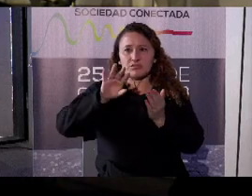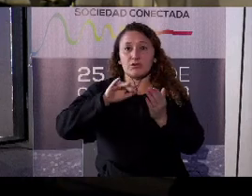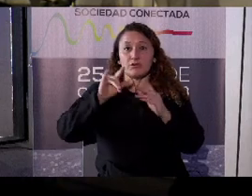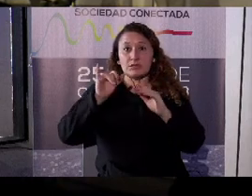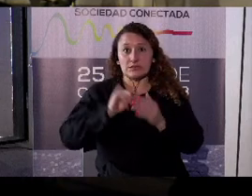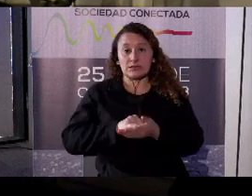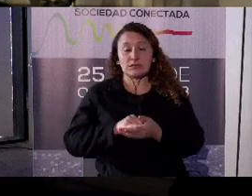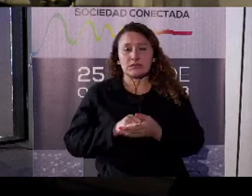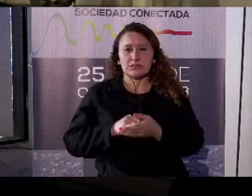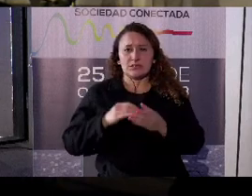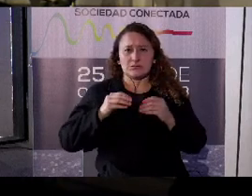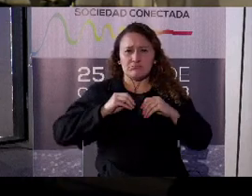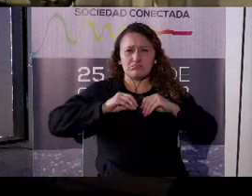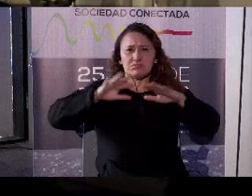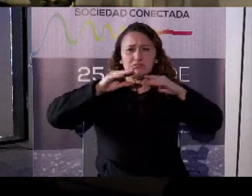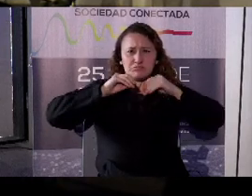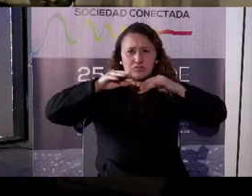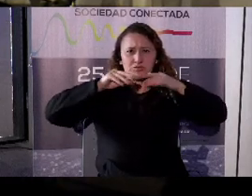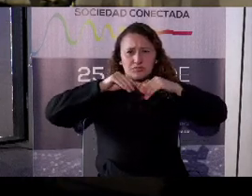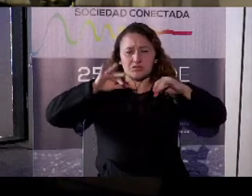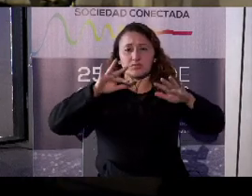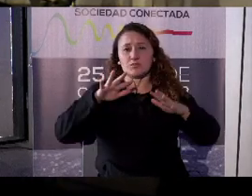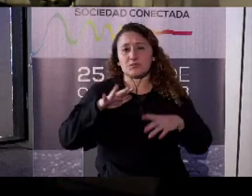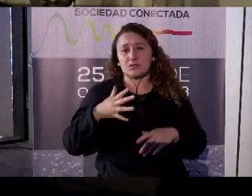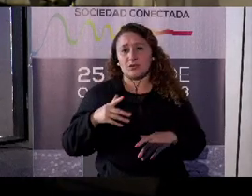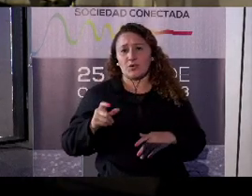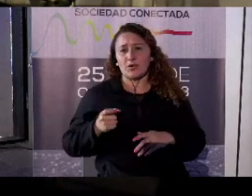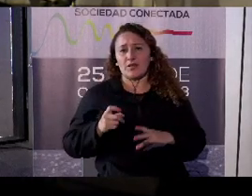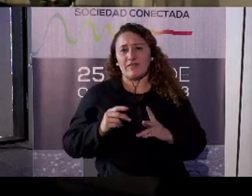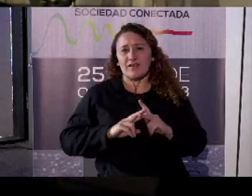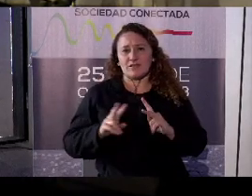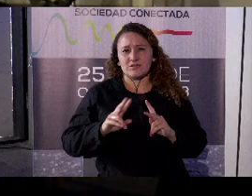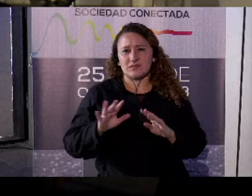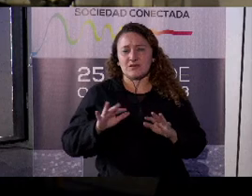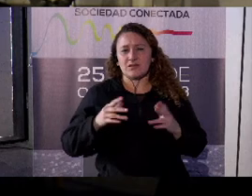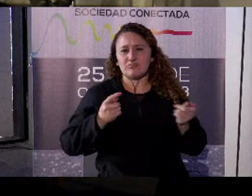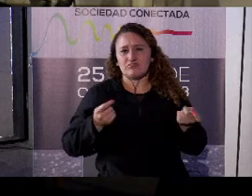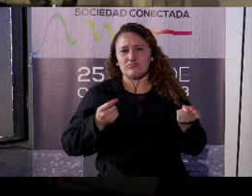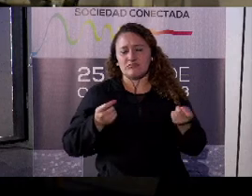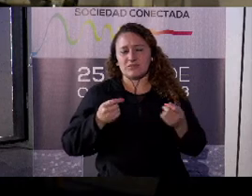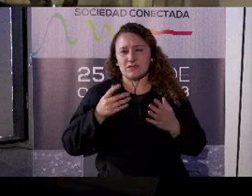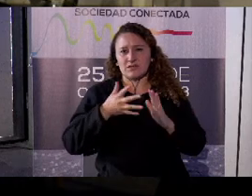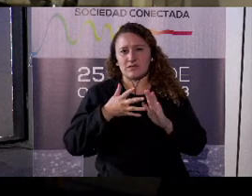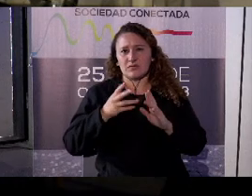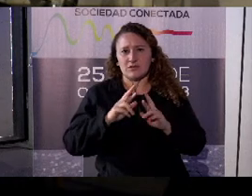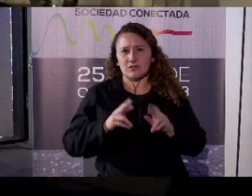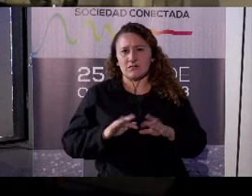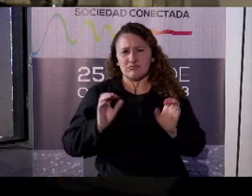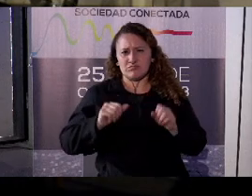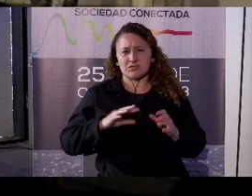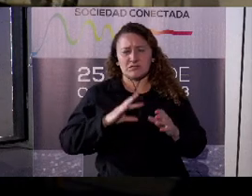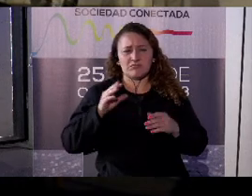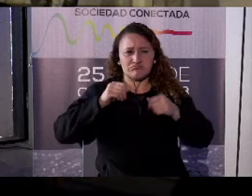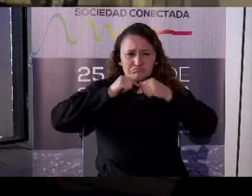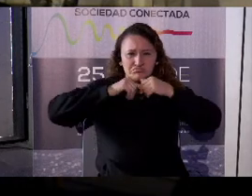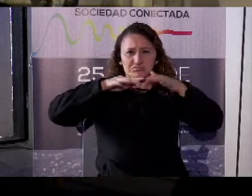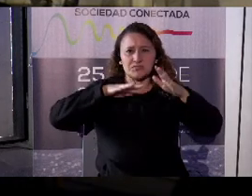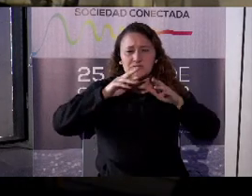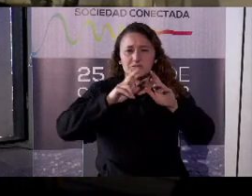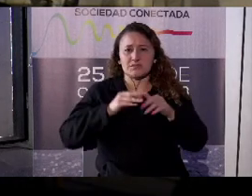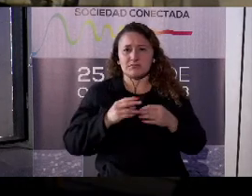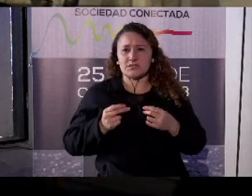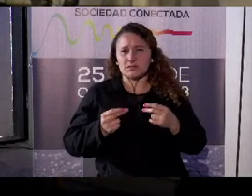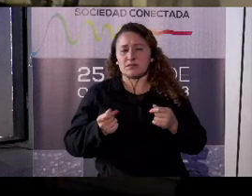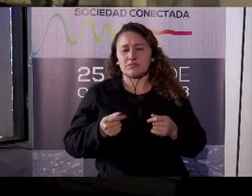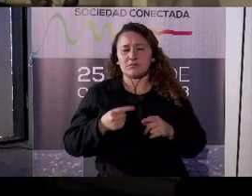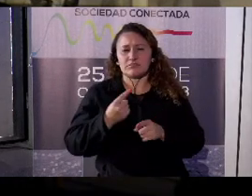mercados van a estar llenos de este tipo de contenido y 5g por su velocidad y su capacidad de manejo de datos va a permitir colocar toda esta información en la nube de una forma más rápida